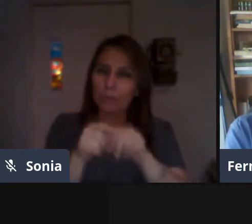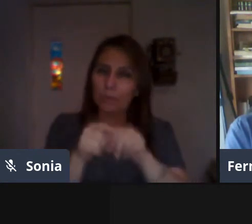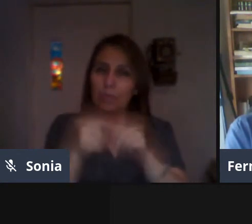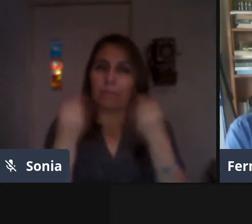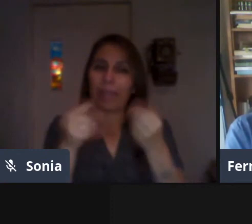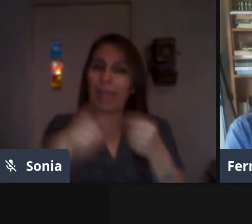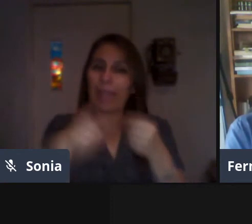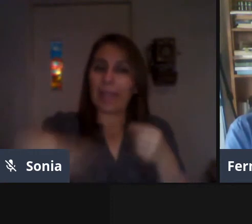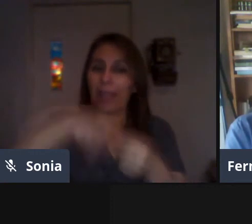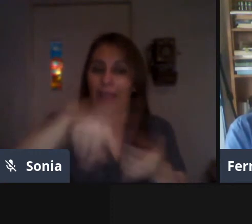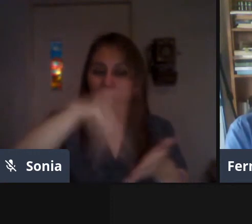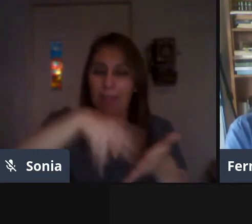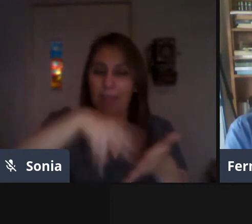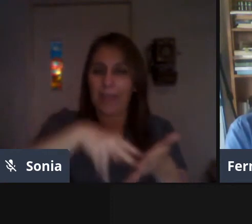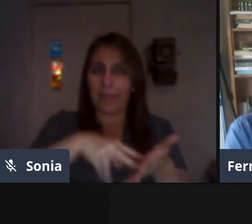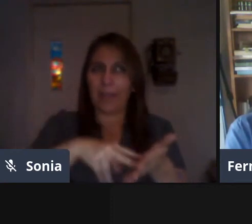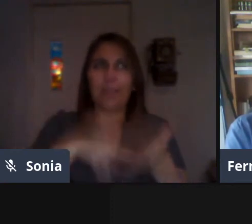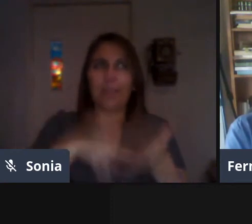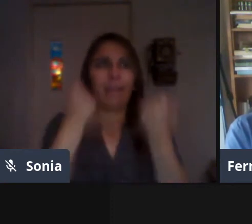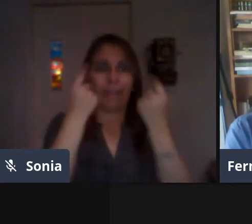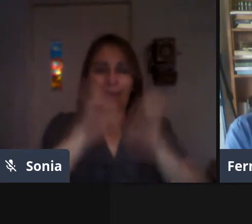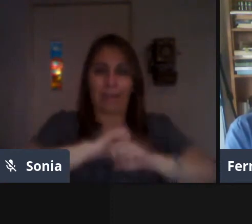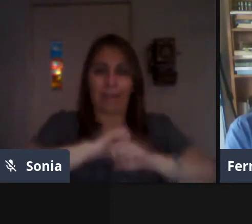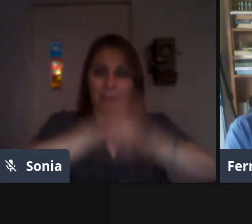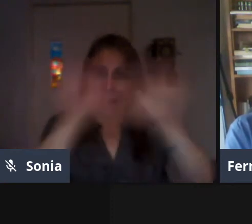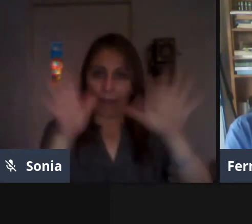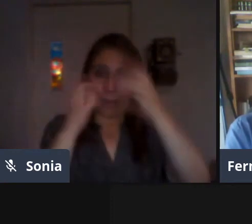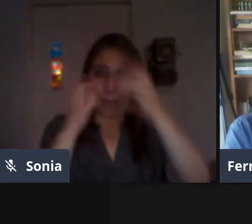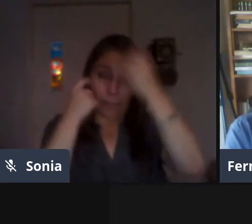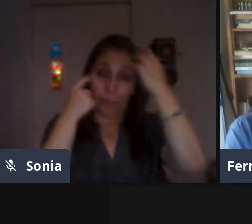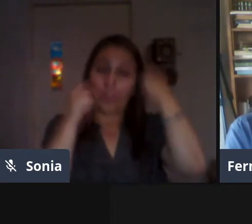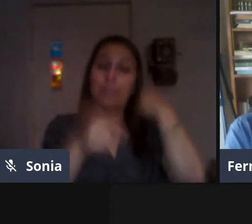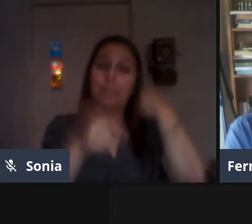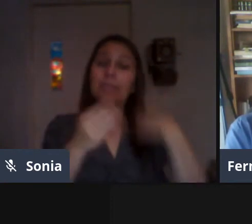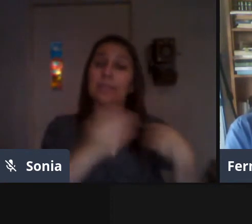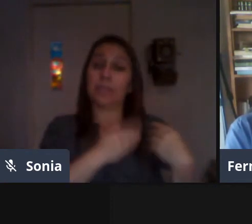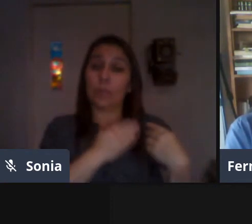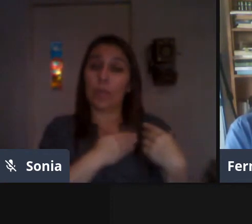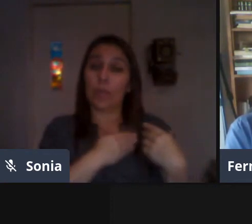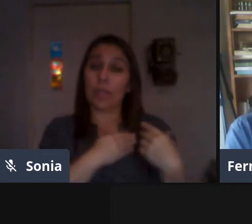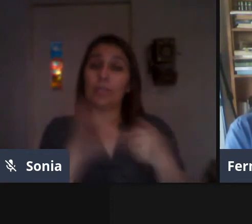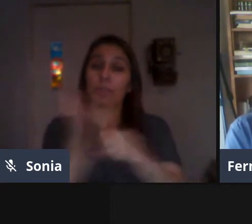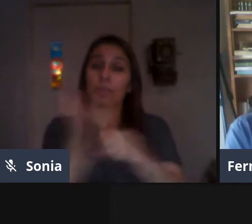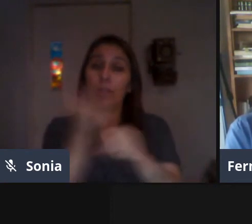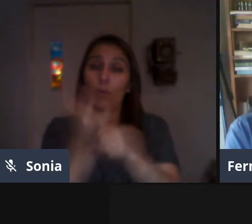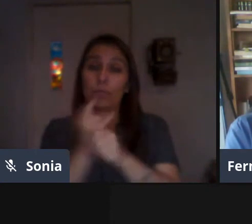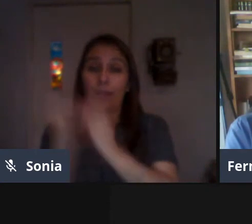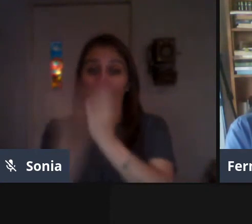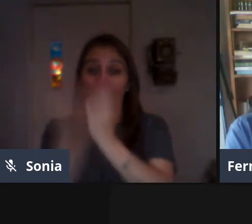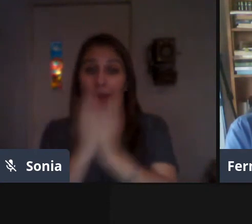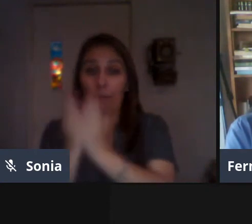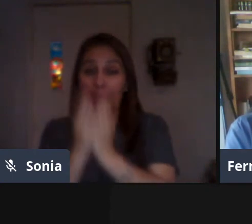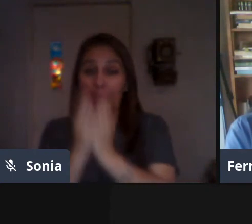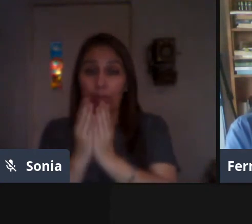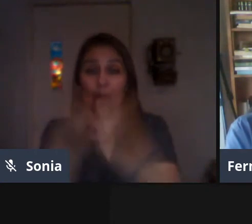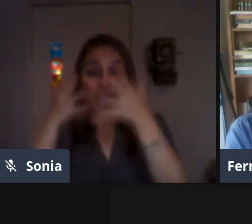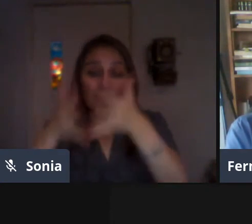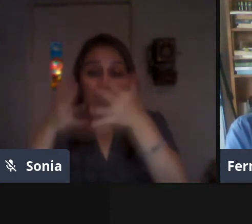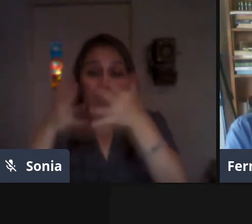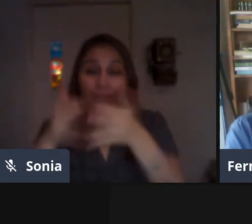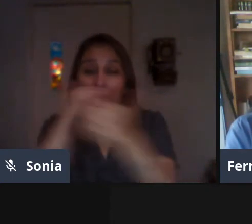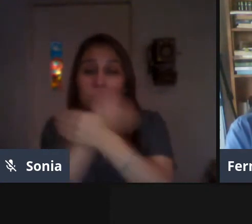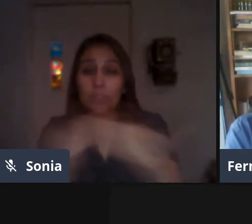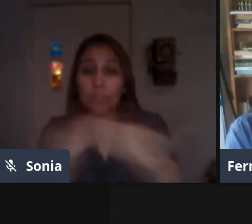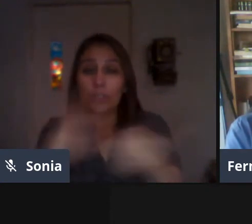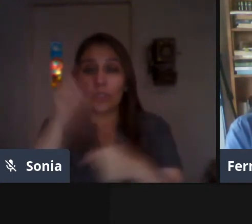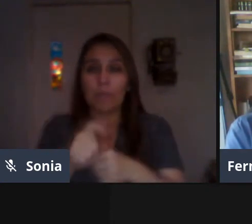nuestros espacios de formación tendrían que ser mediante una un espacio de escucha de tertulia